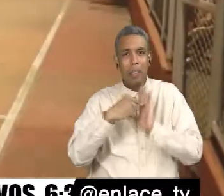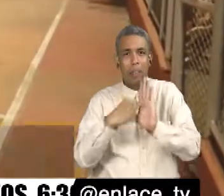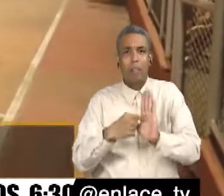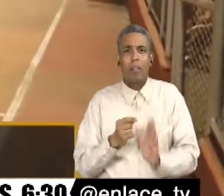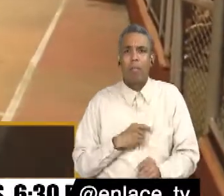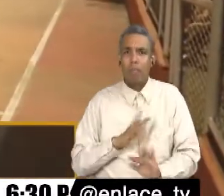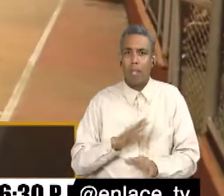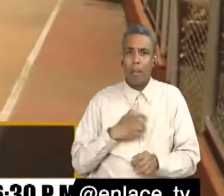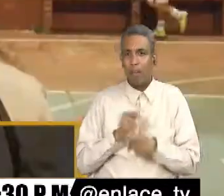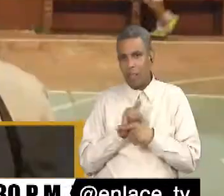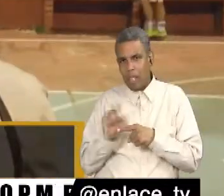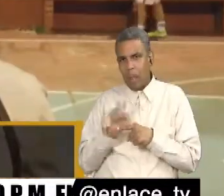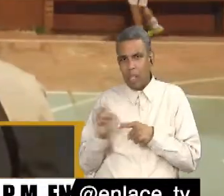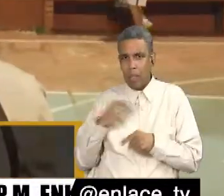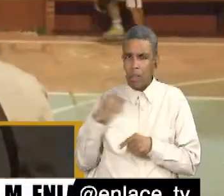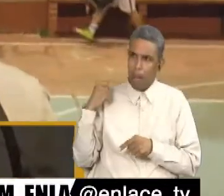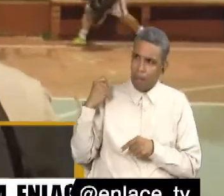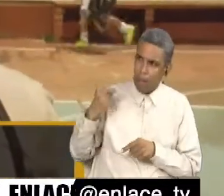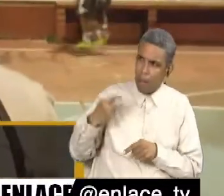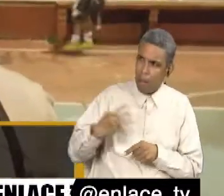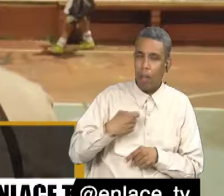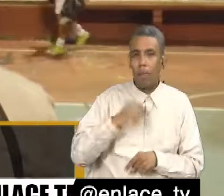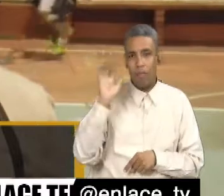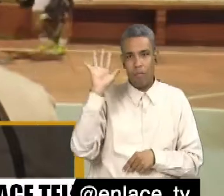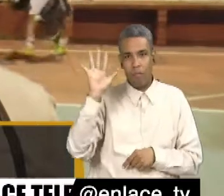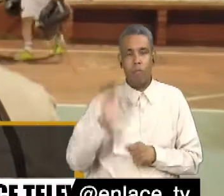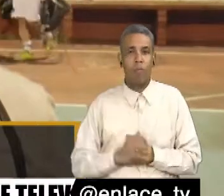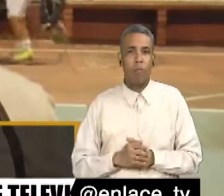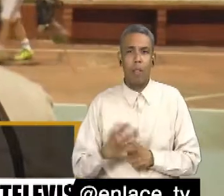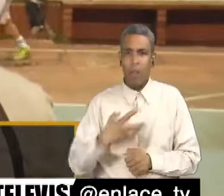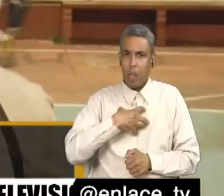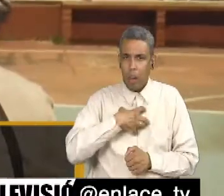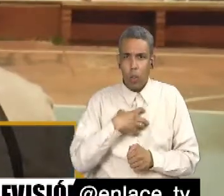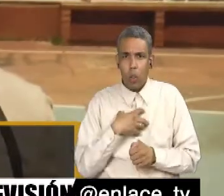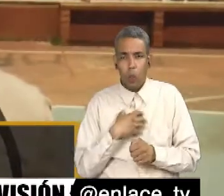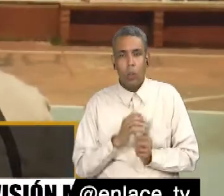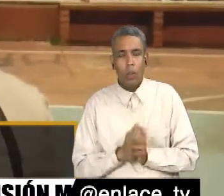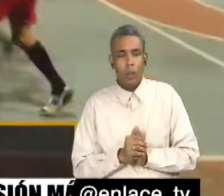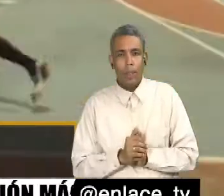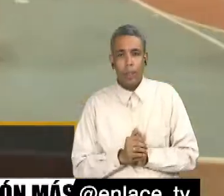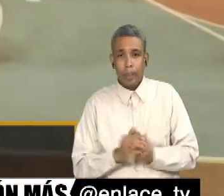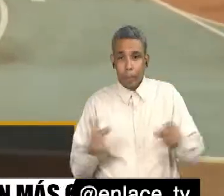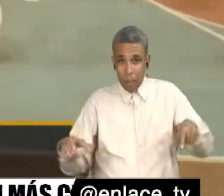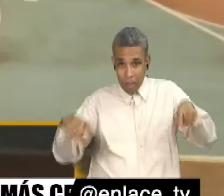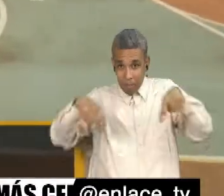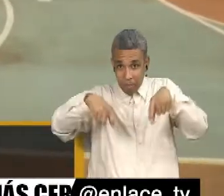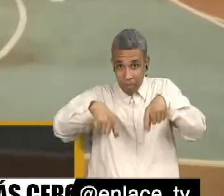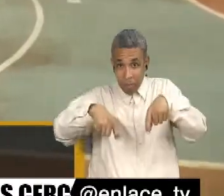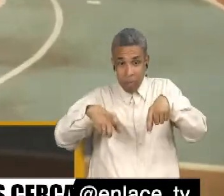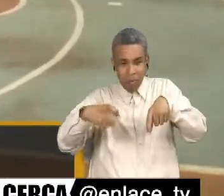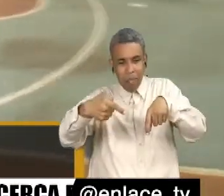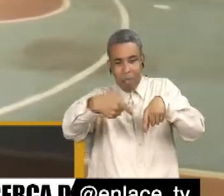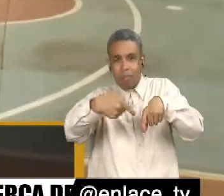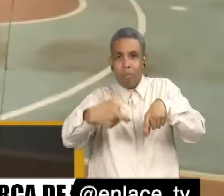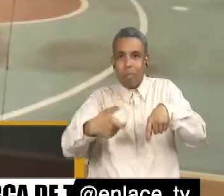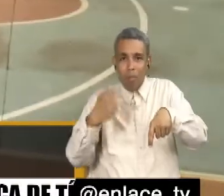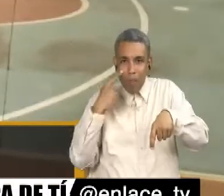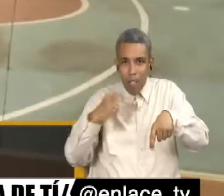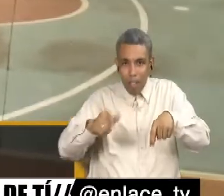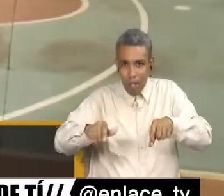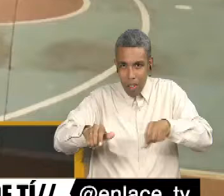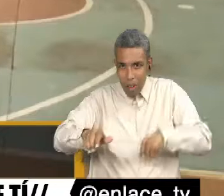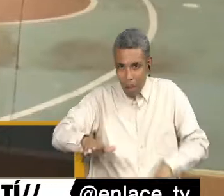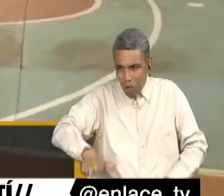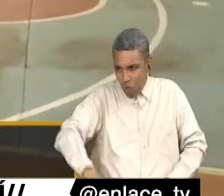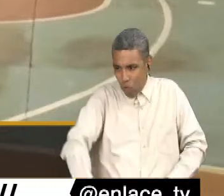en su quinta fecha. Estamos jugando un campeonato de banquitas, actualmente lo estamos realizando en el polideportiva del